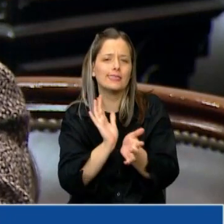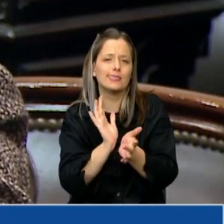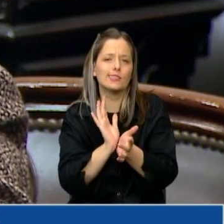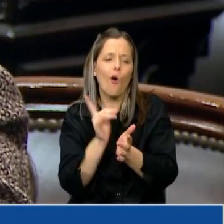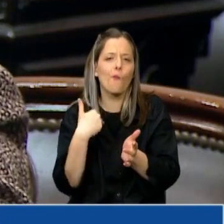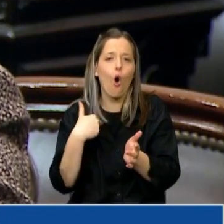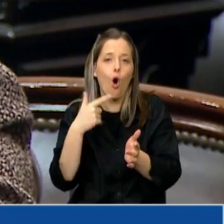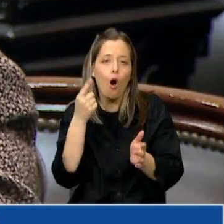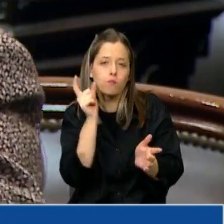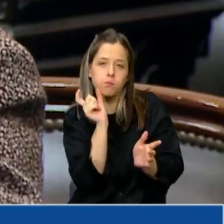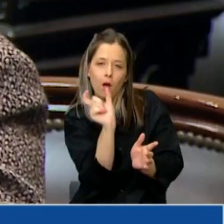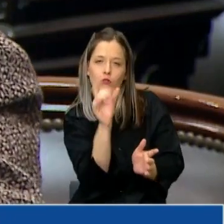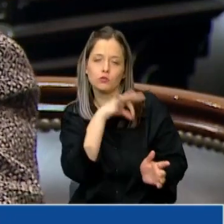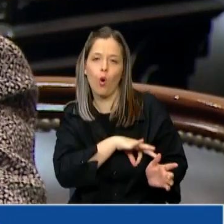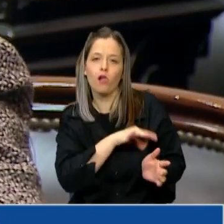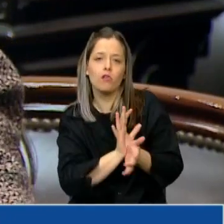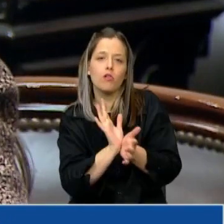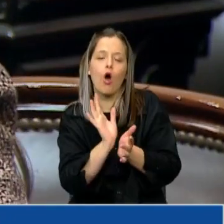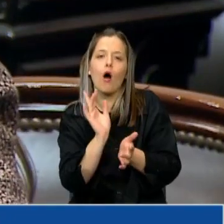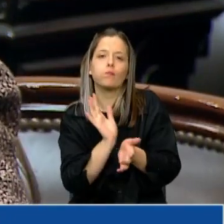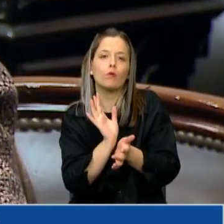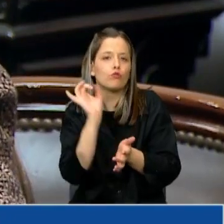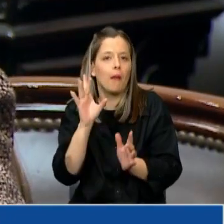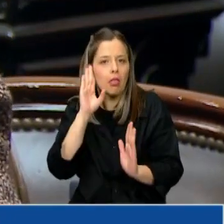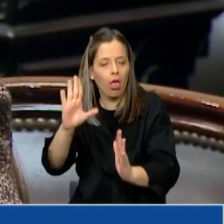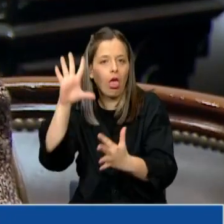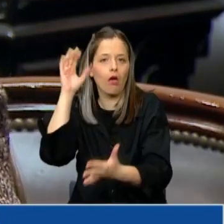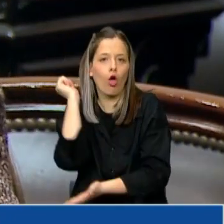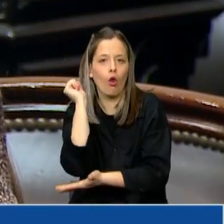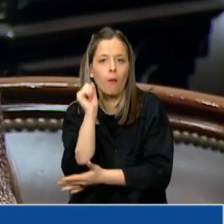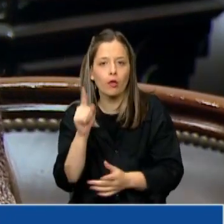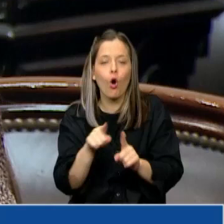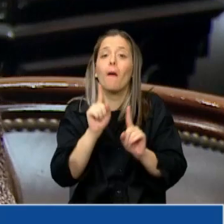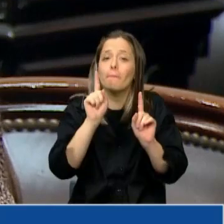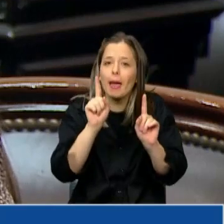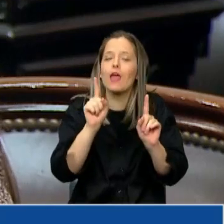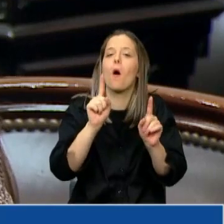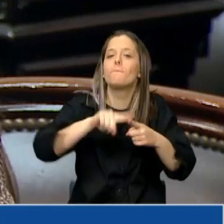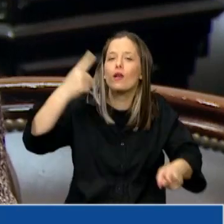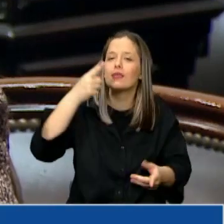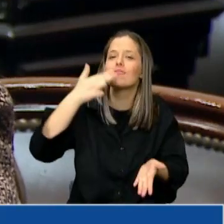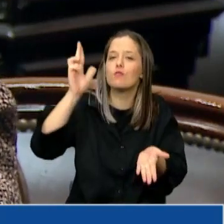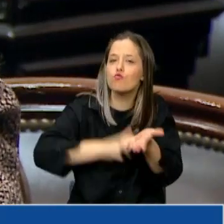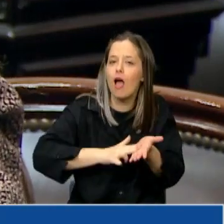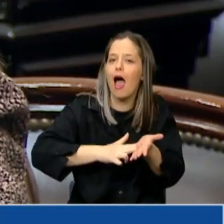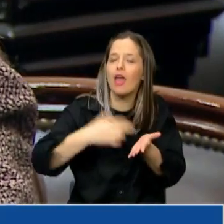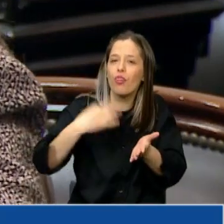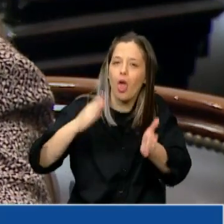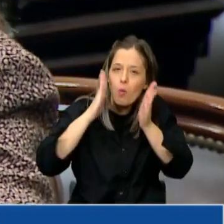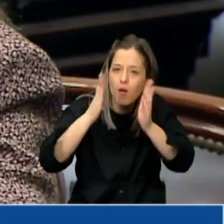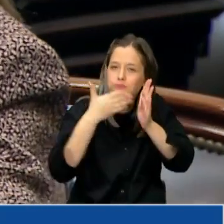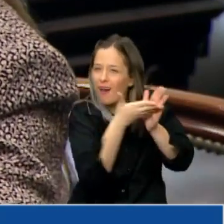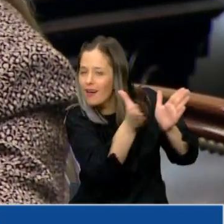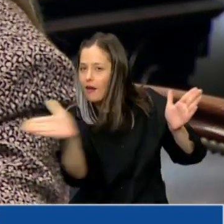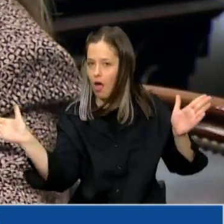términos amplios, ni mucho menos sistémicos la política tributaria, señor presidente, el proyecto del que